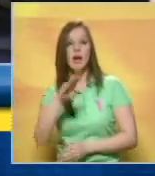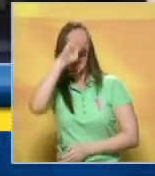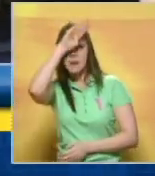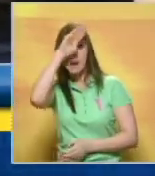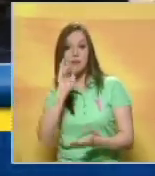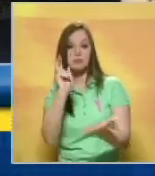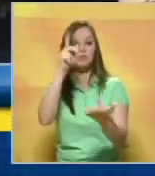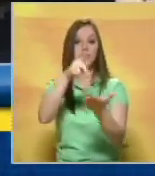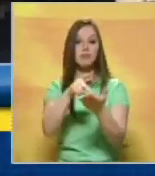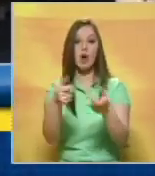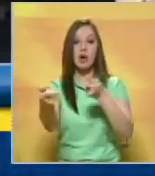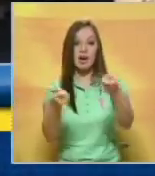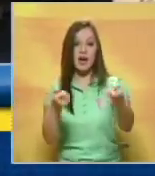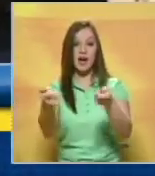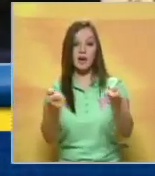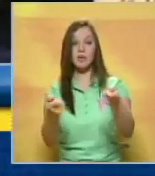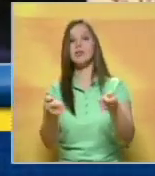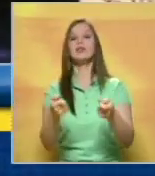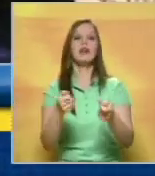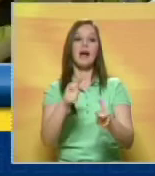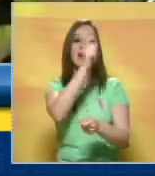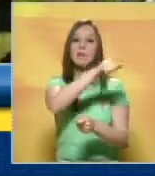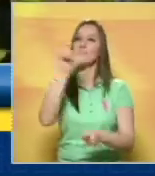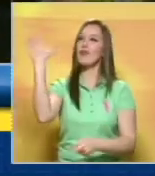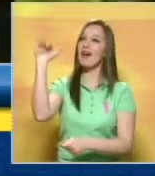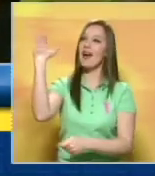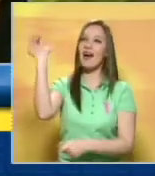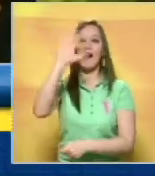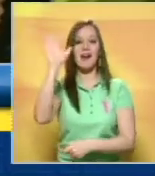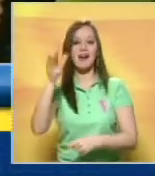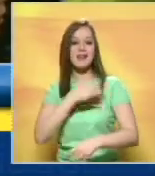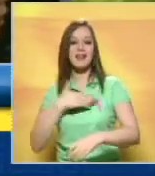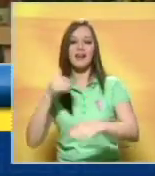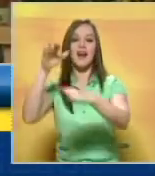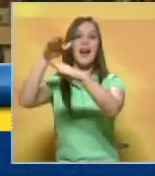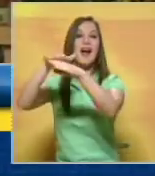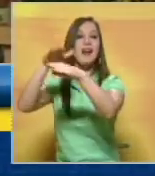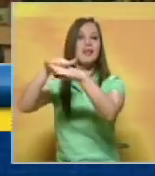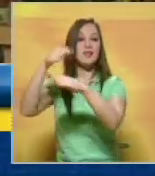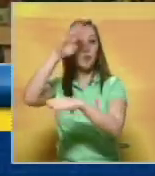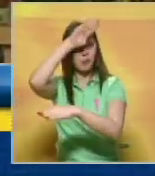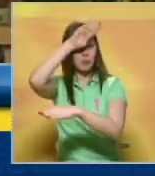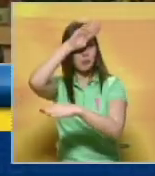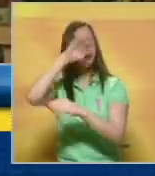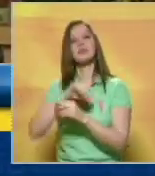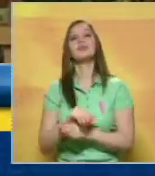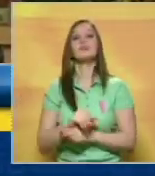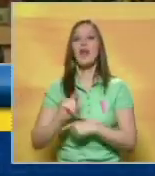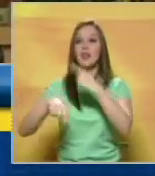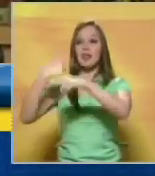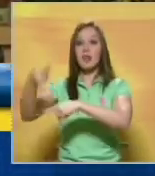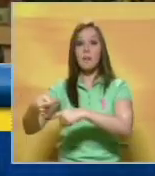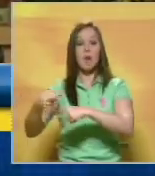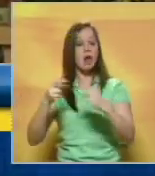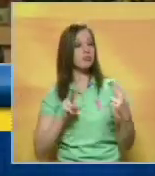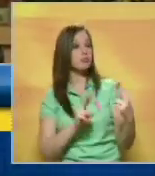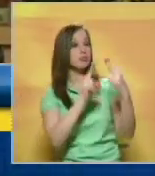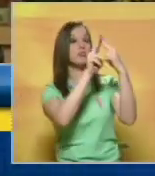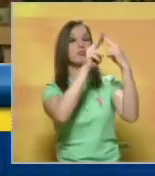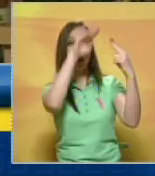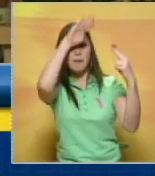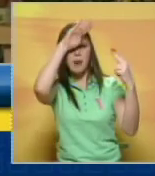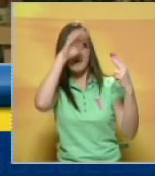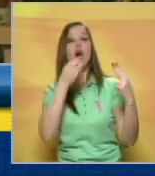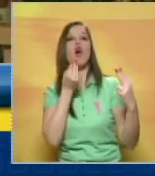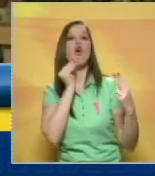acto en el papamóvil mientras los creyentes saludaban y trataban de tocarlo. En las próximas horas, el Papa sostendrá un encuentro con representantes de